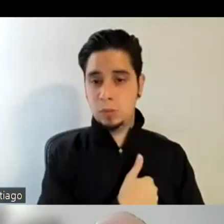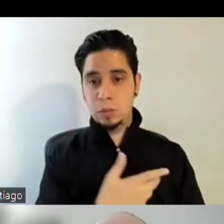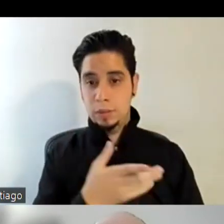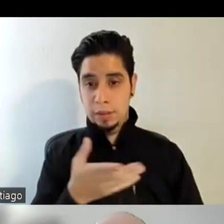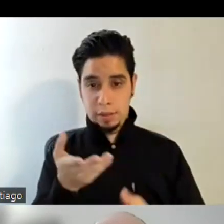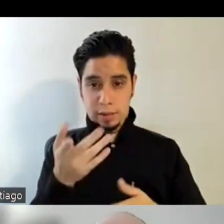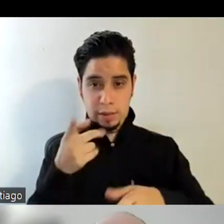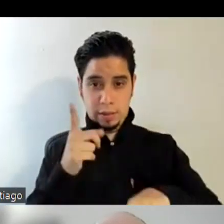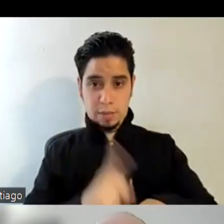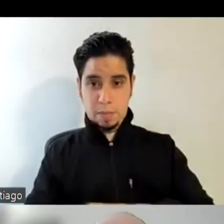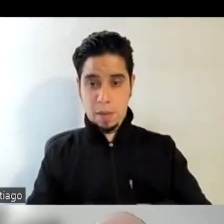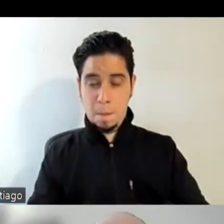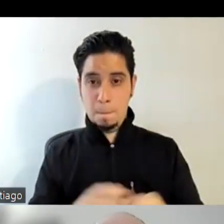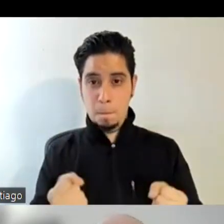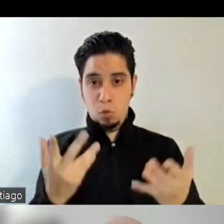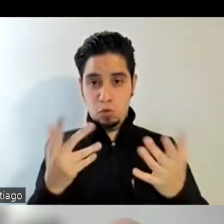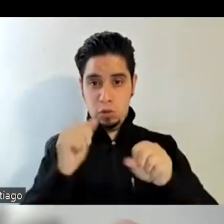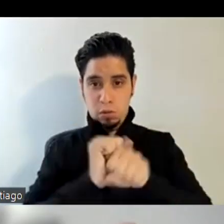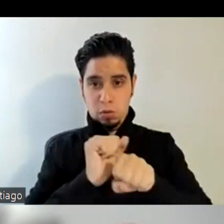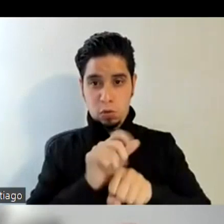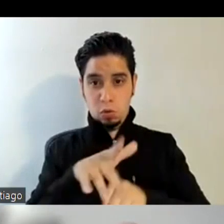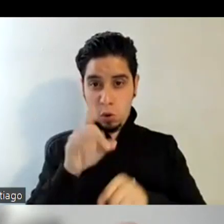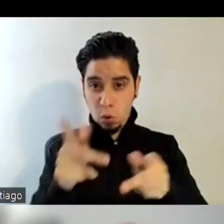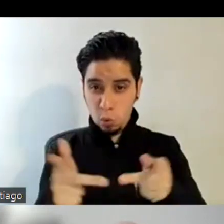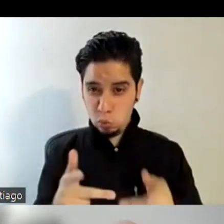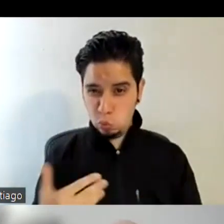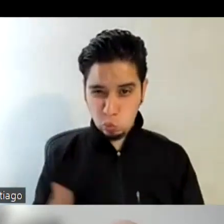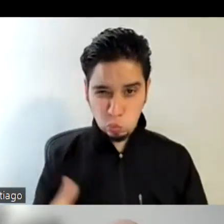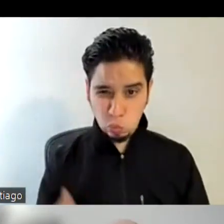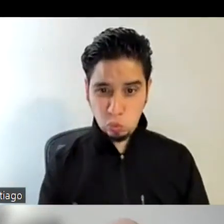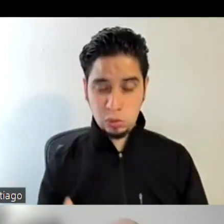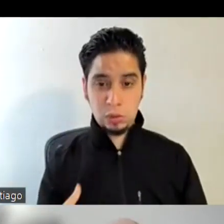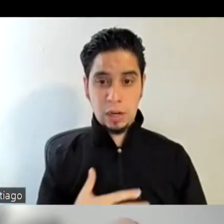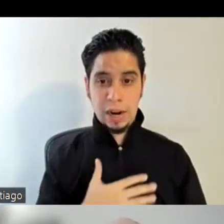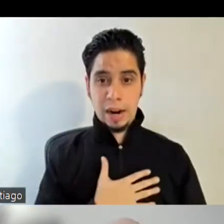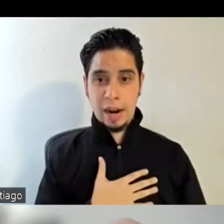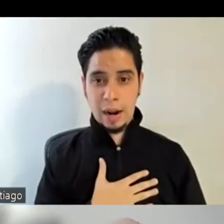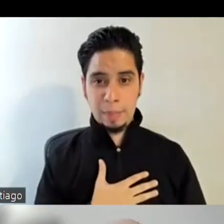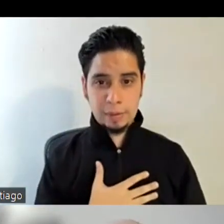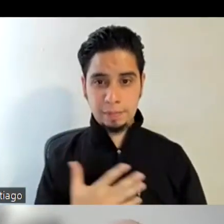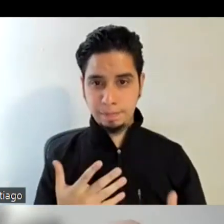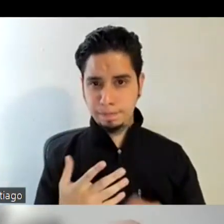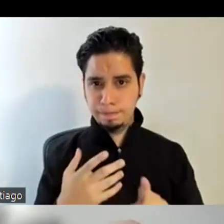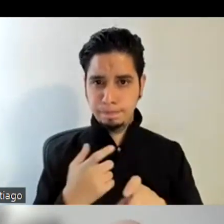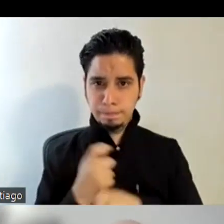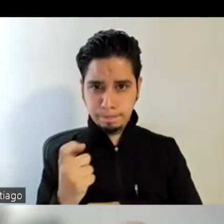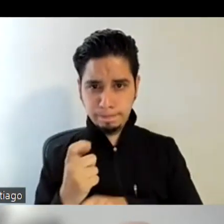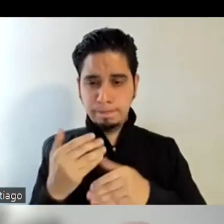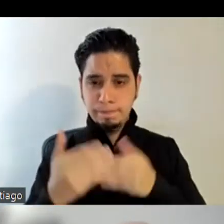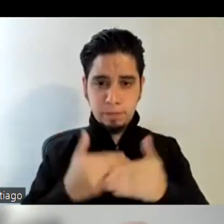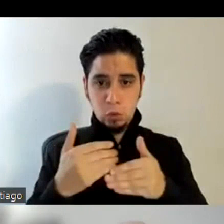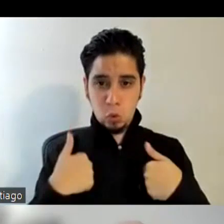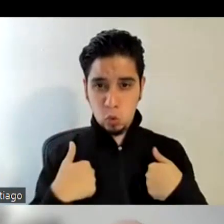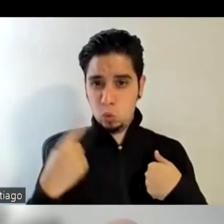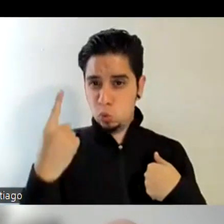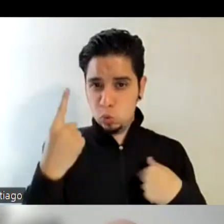vez me costó mucho trabajo conseguir un espacio. Lo comento, que a mí me afectó. Estuve como un